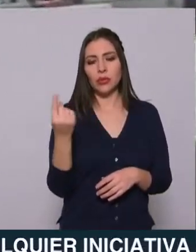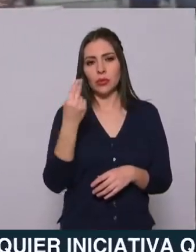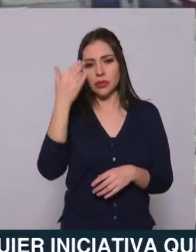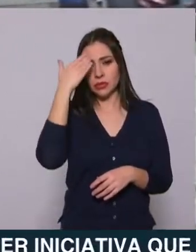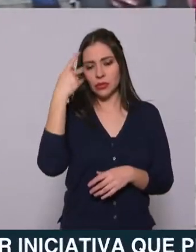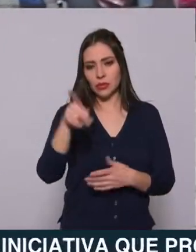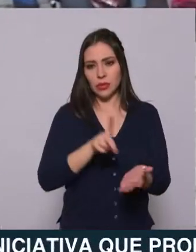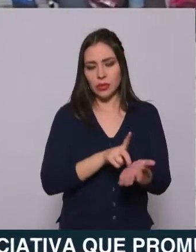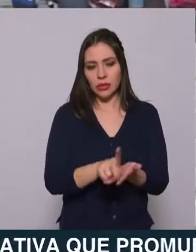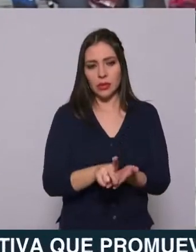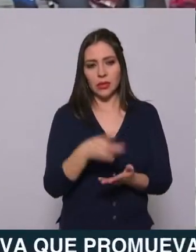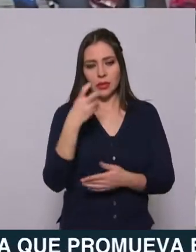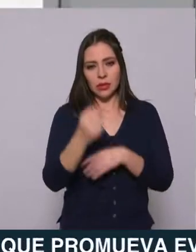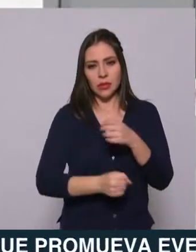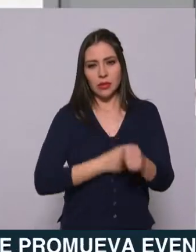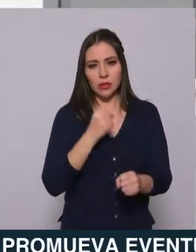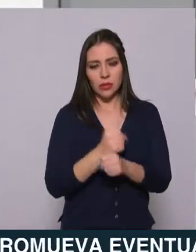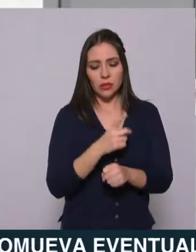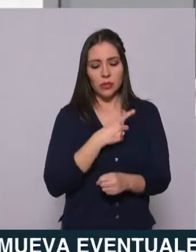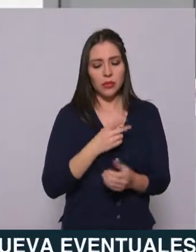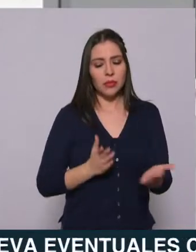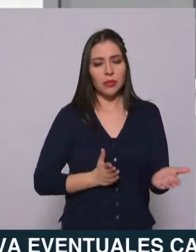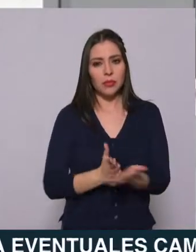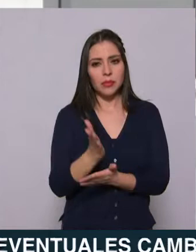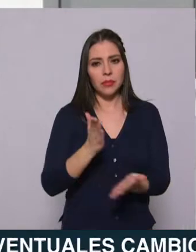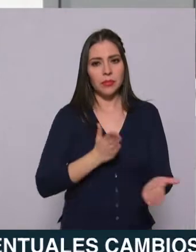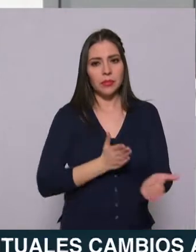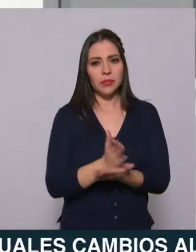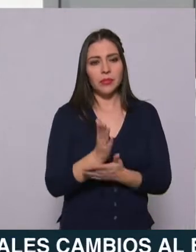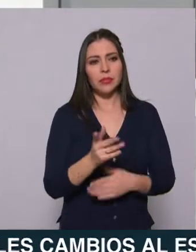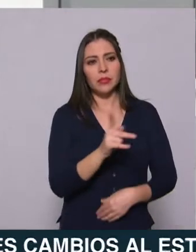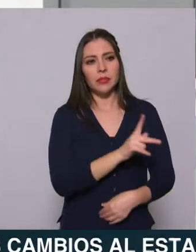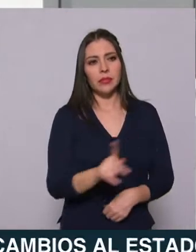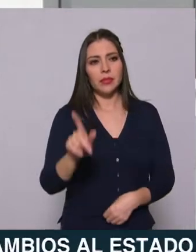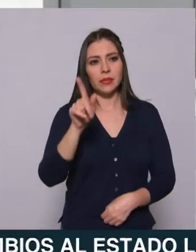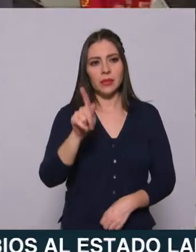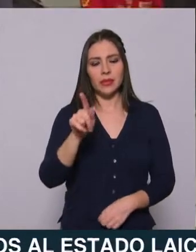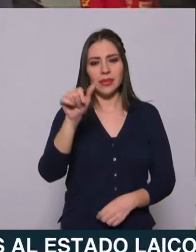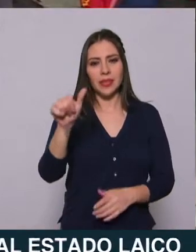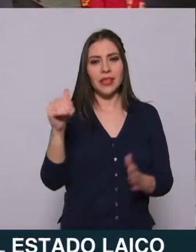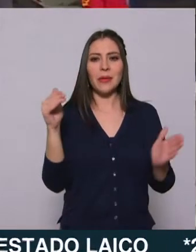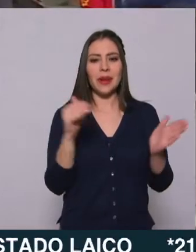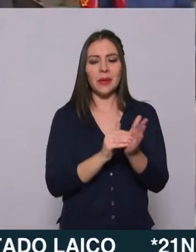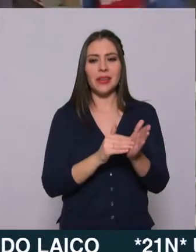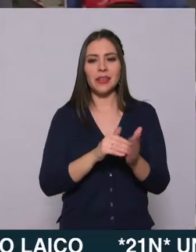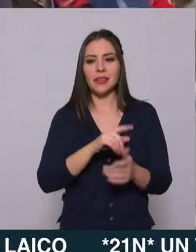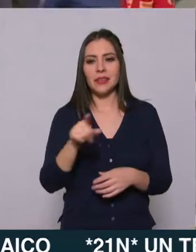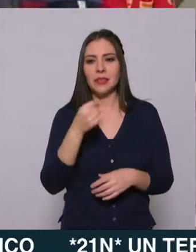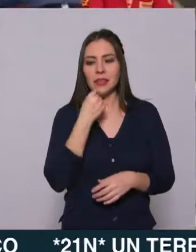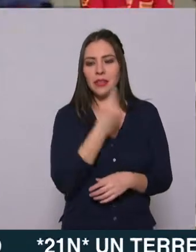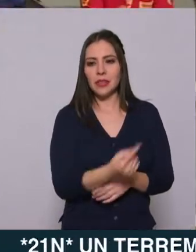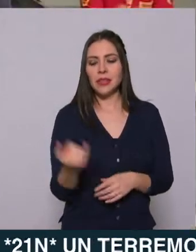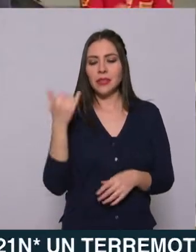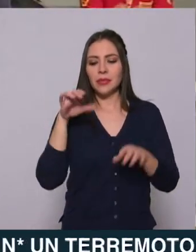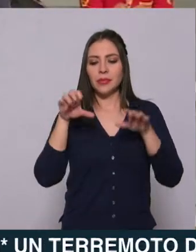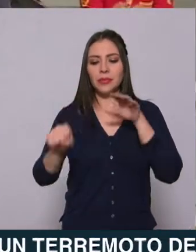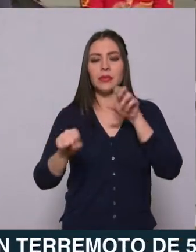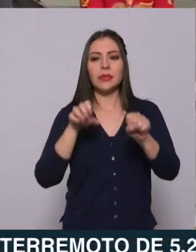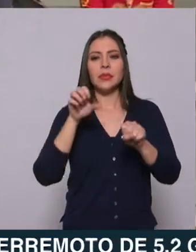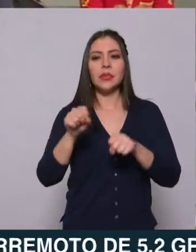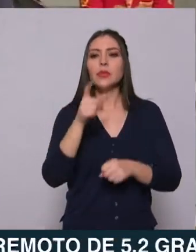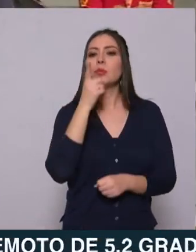año tan solo pues cruzaron sin acompañamiento más de 76,000 menores que llegaron y fueron detenidos por la